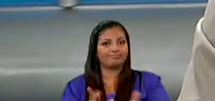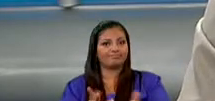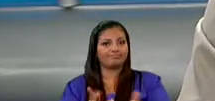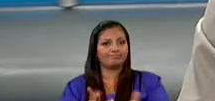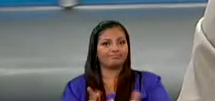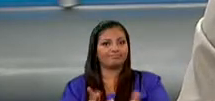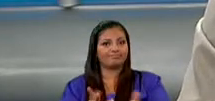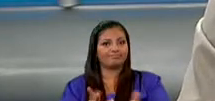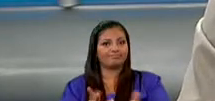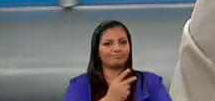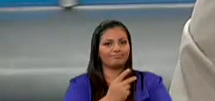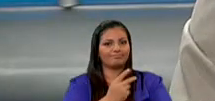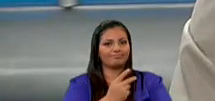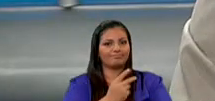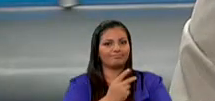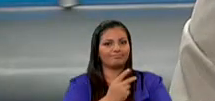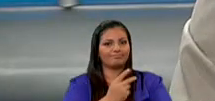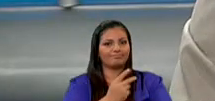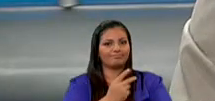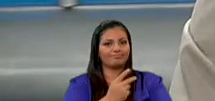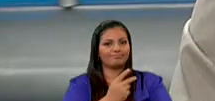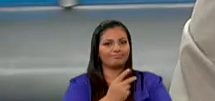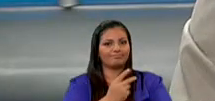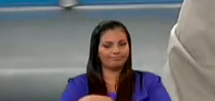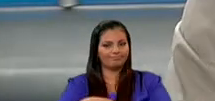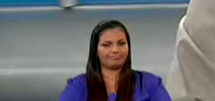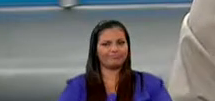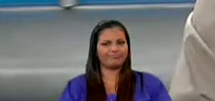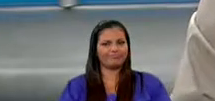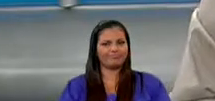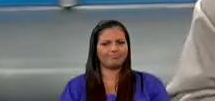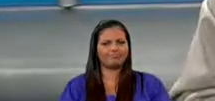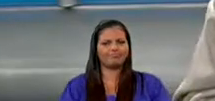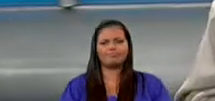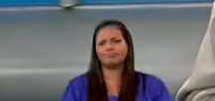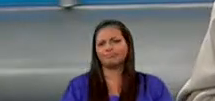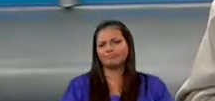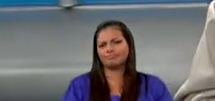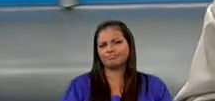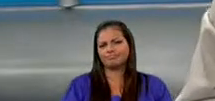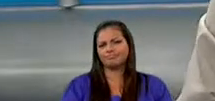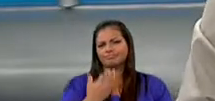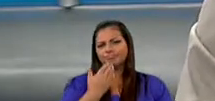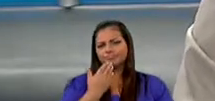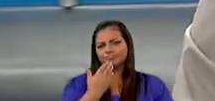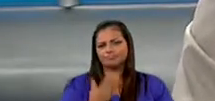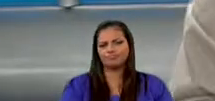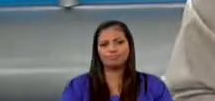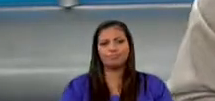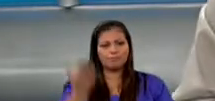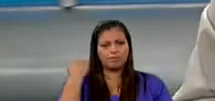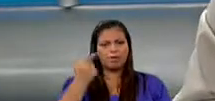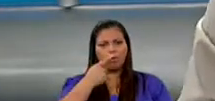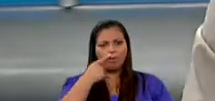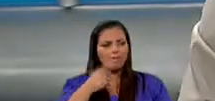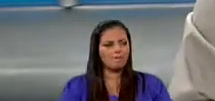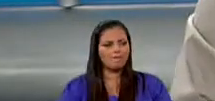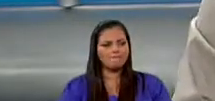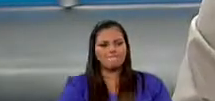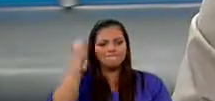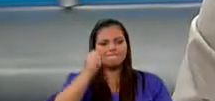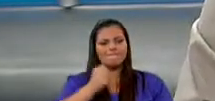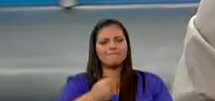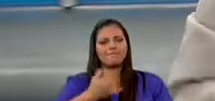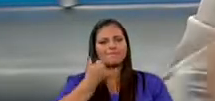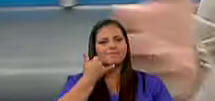modalidad conocida como lanza. Fíjense ustedes, modalidad conocida como lanza. Antes solamente los hombres eran lanzas. Esto es como el fútbol, ¿no? Antes solo los